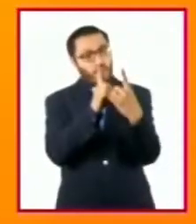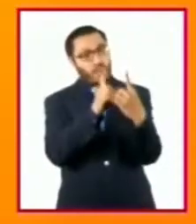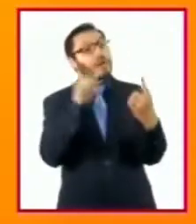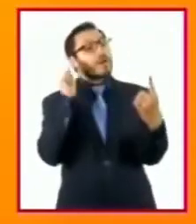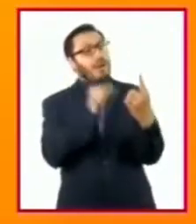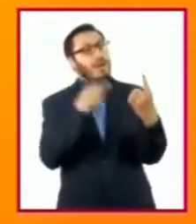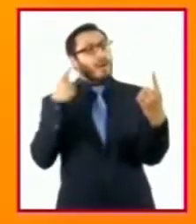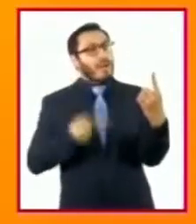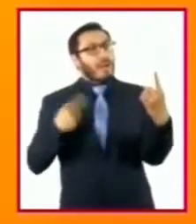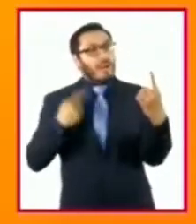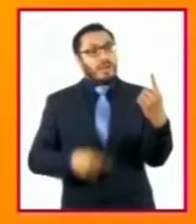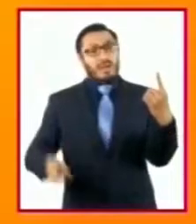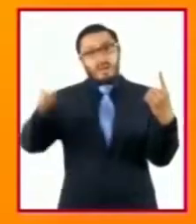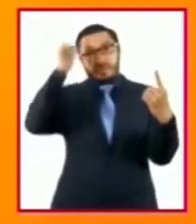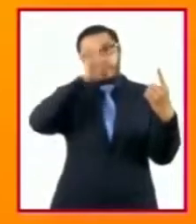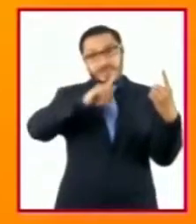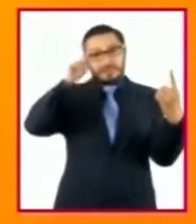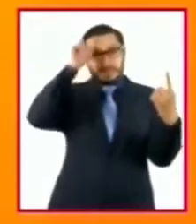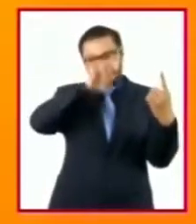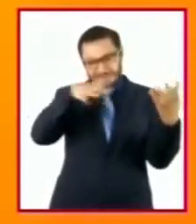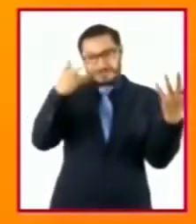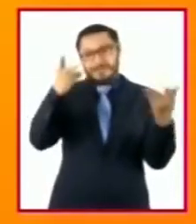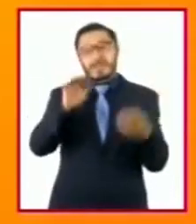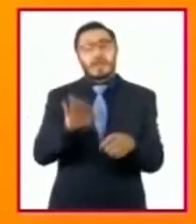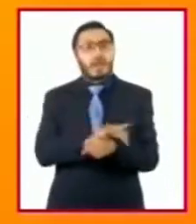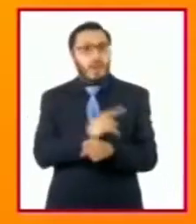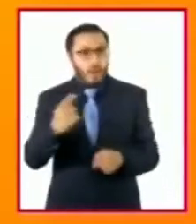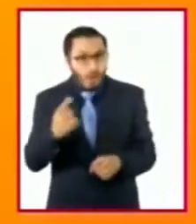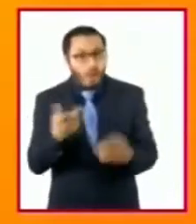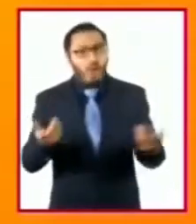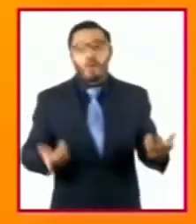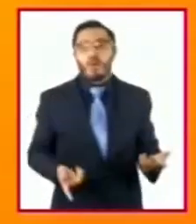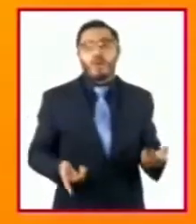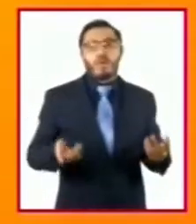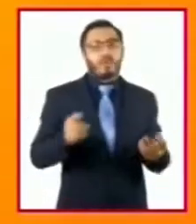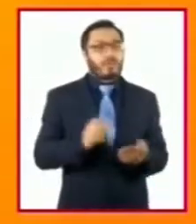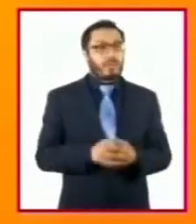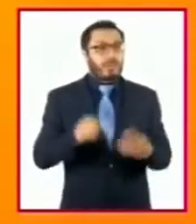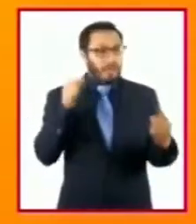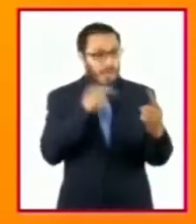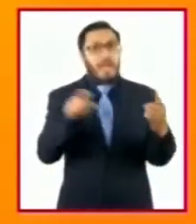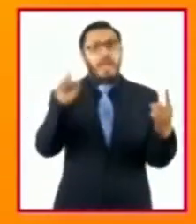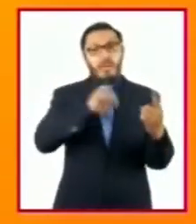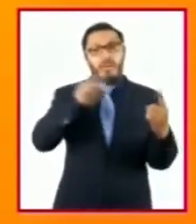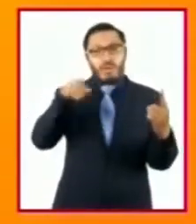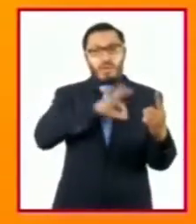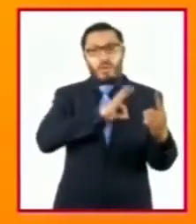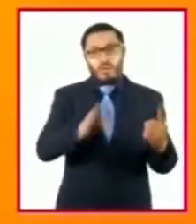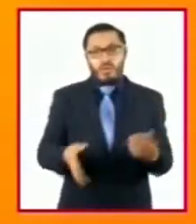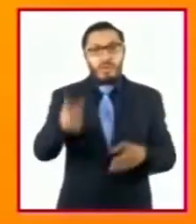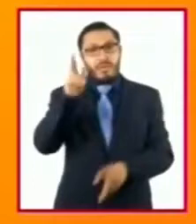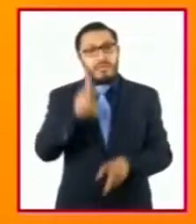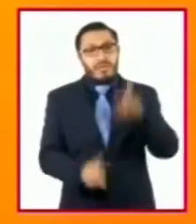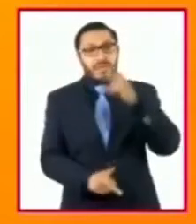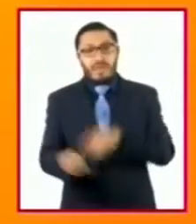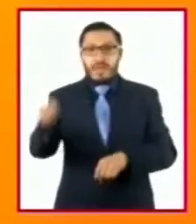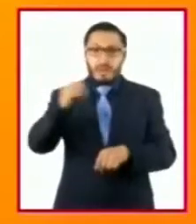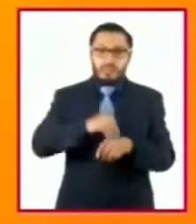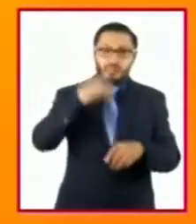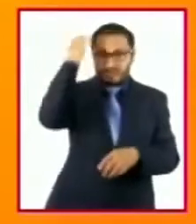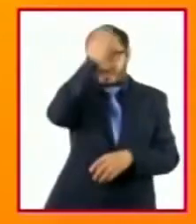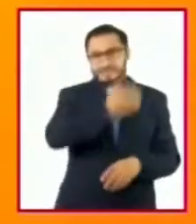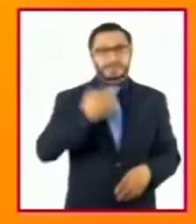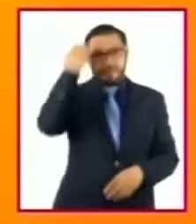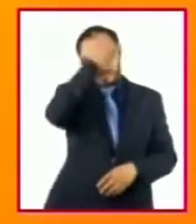a orientación vocacional, porque de ahí se pueden hacer varias aplicaciones de pruebas para identificar cuáles son